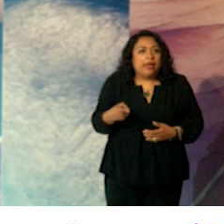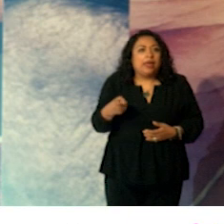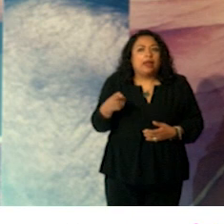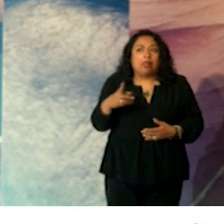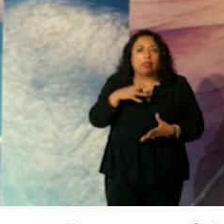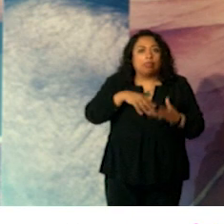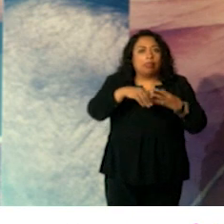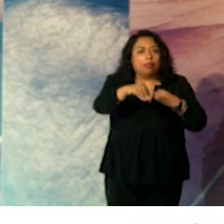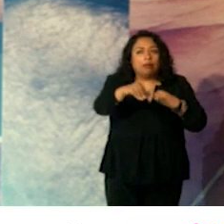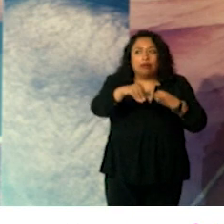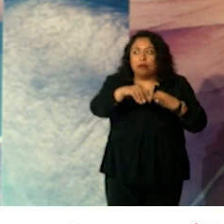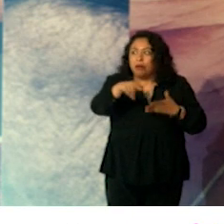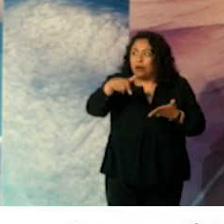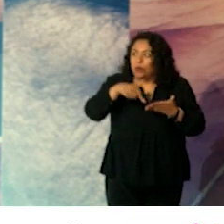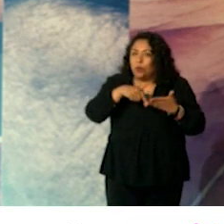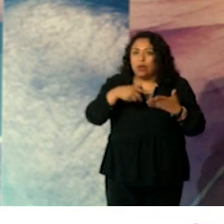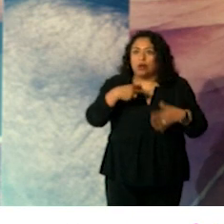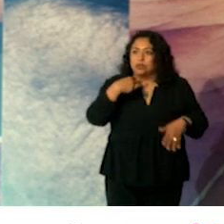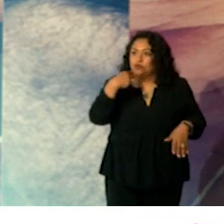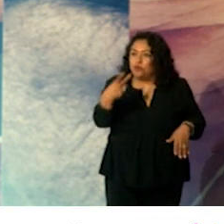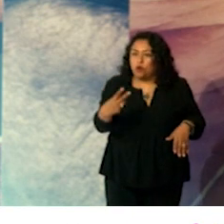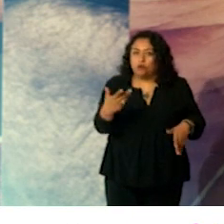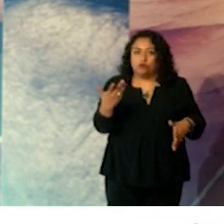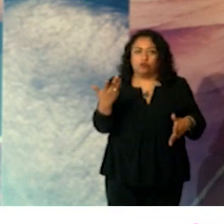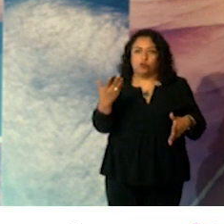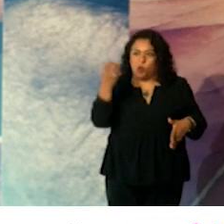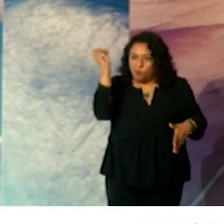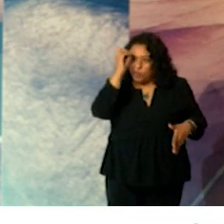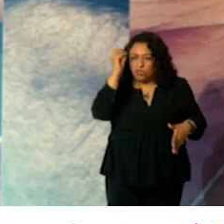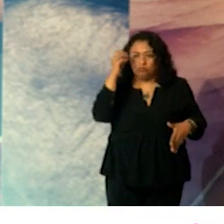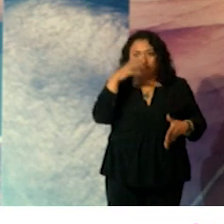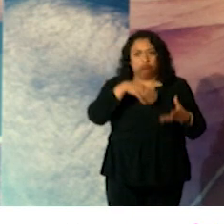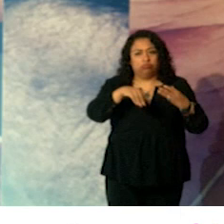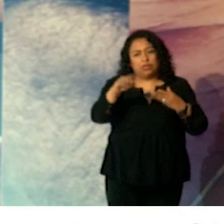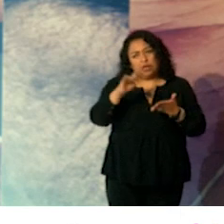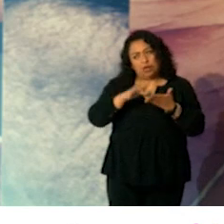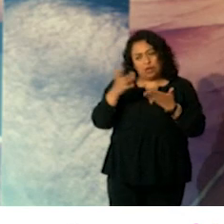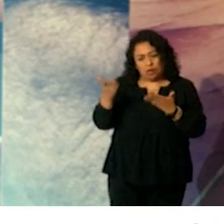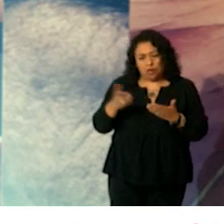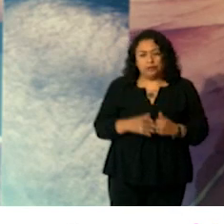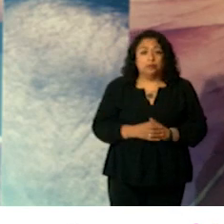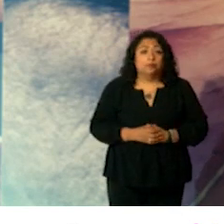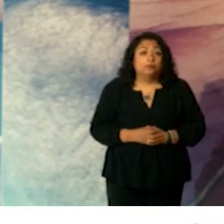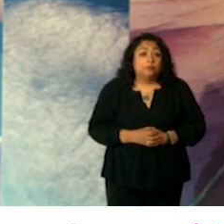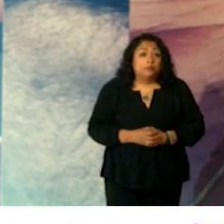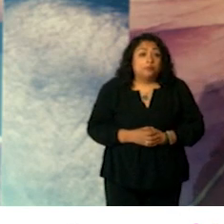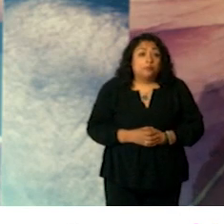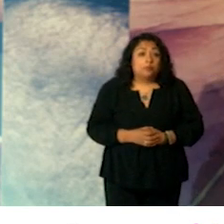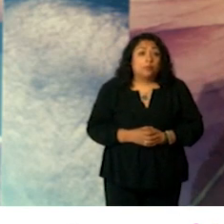verme reflejada en espacios de voz, de opinión. Entonces, bueno, gracias por eso.